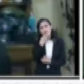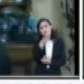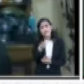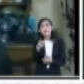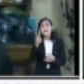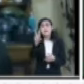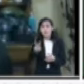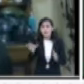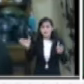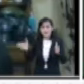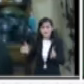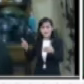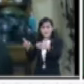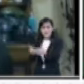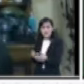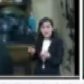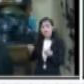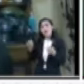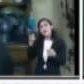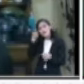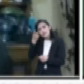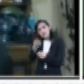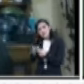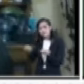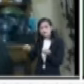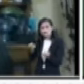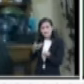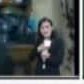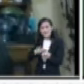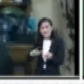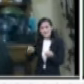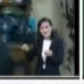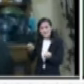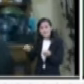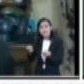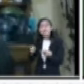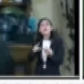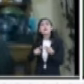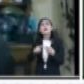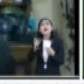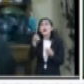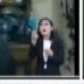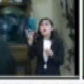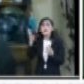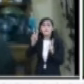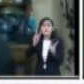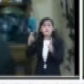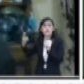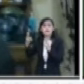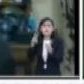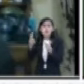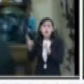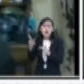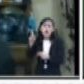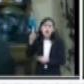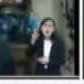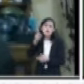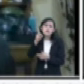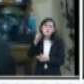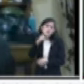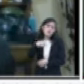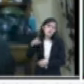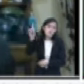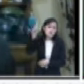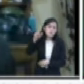podría estar en una de las Quintero Claro todavía falta que la cámara de diputados elija Pero bueno se trata de una cuestión de definición jurídica